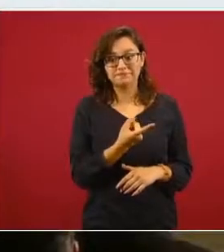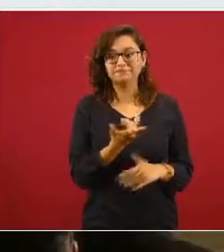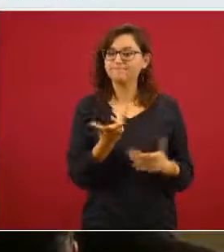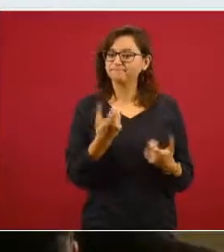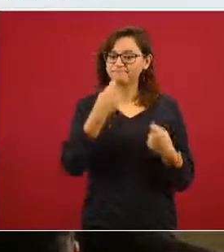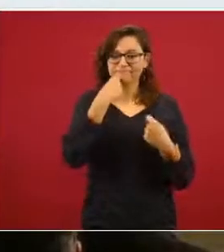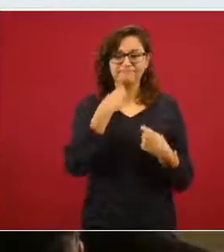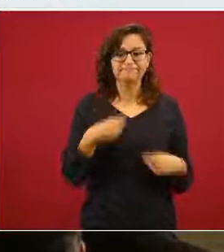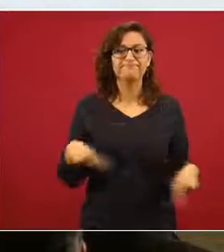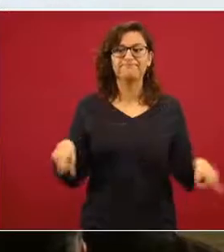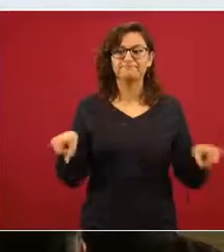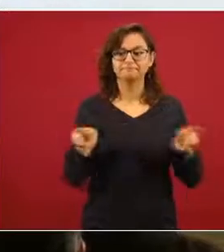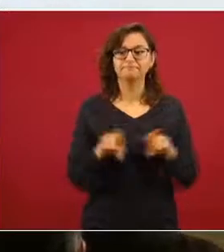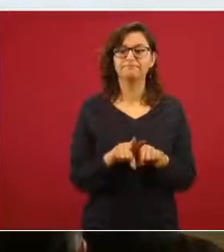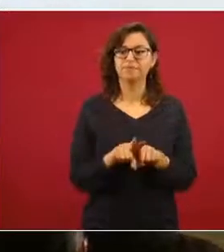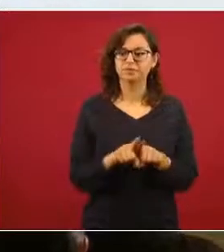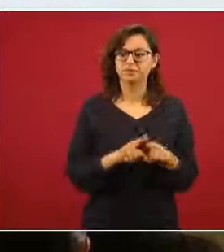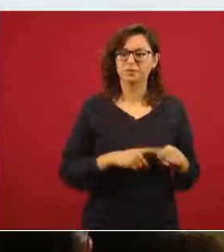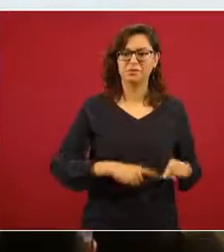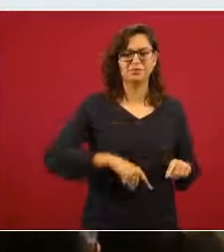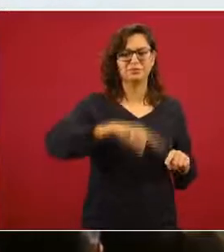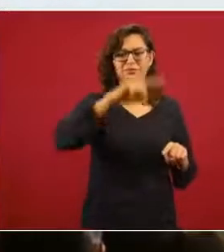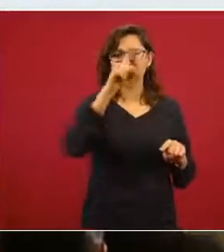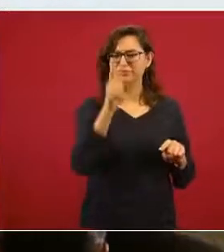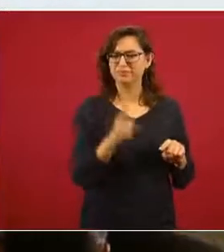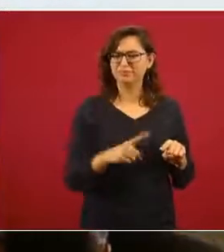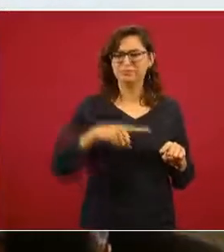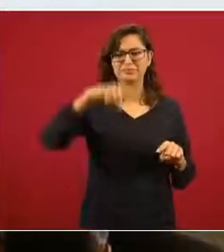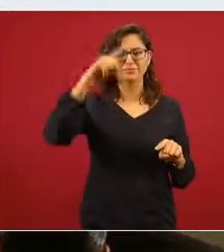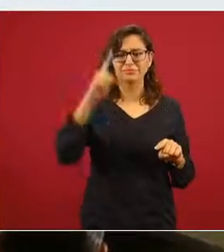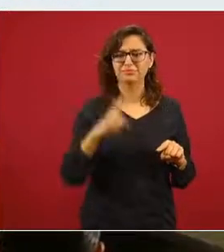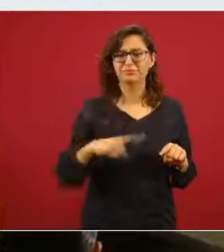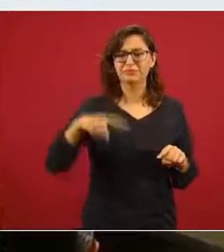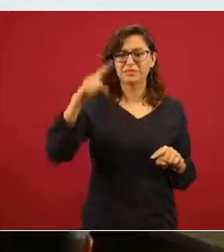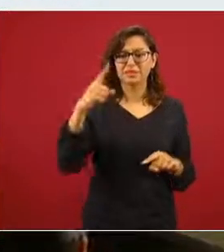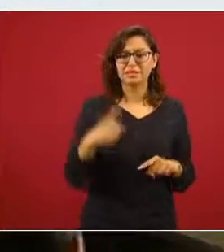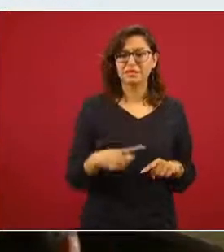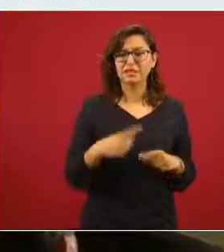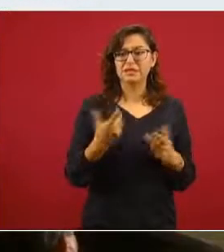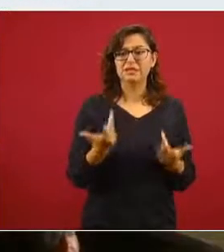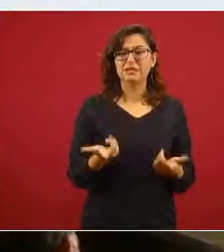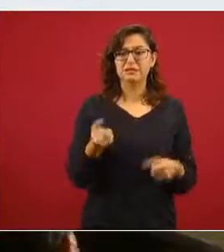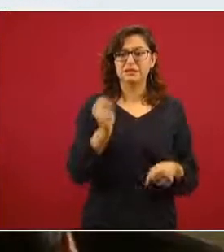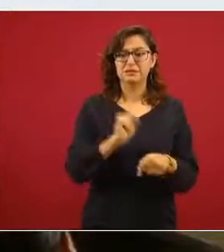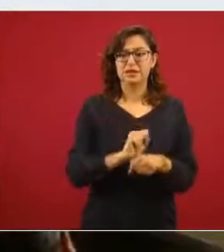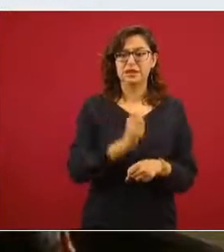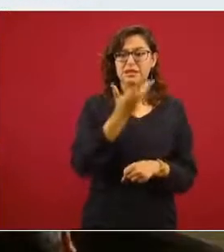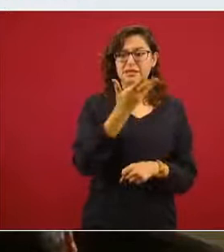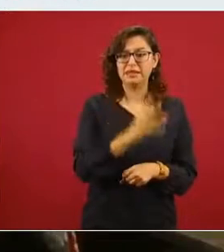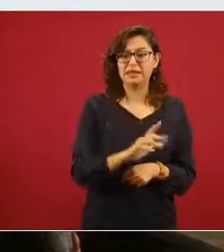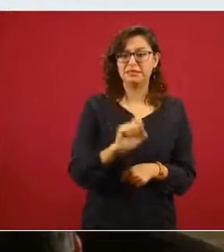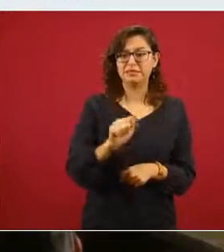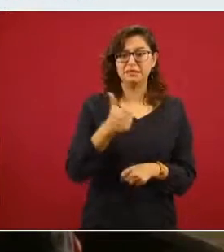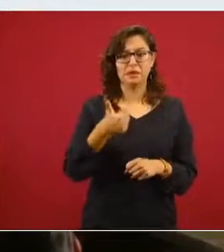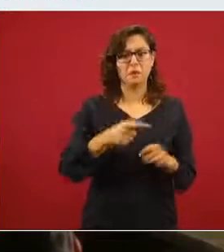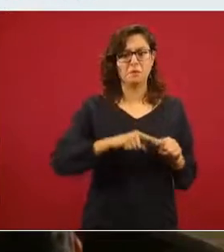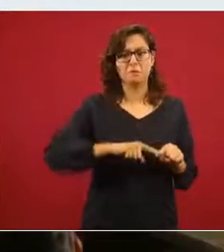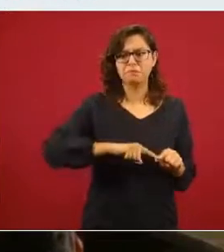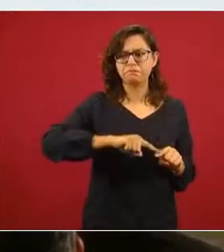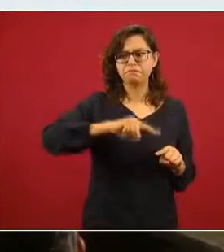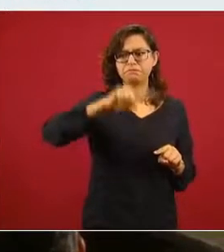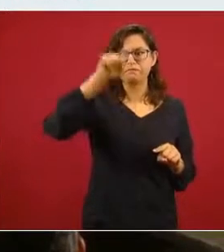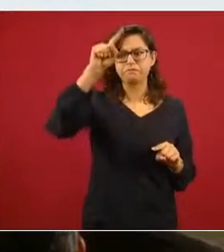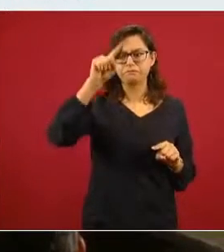este comportamiento con muchas variaciones, desde la semana 10 y hasta la semana 26, con ascenso,